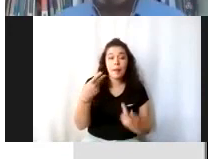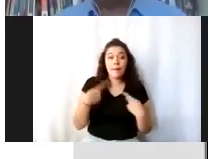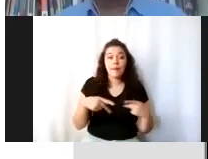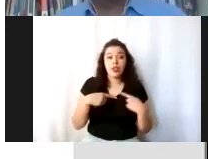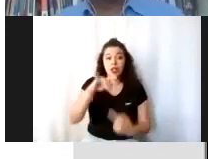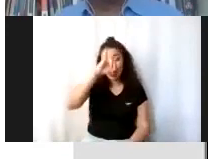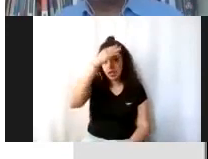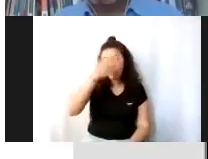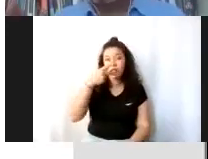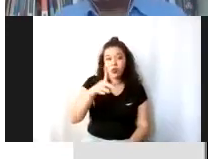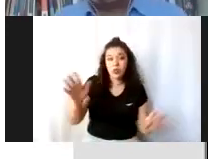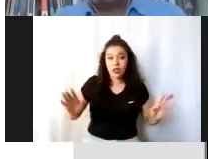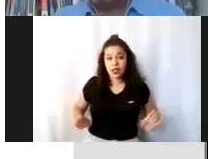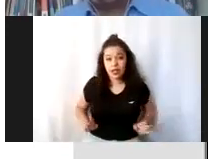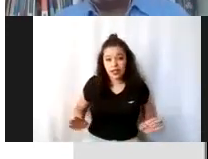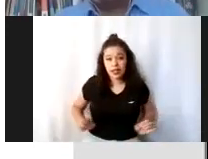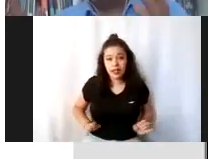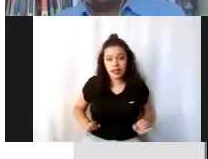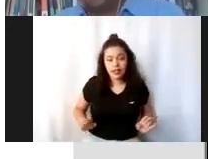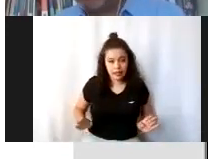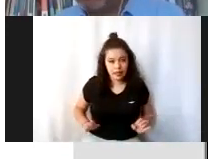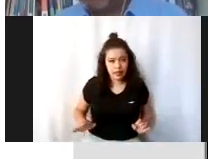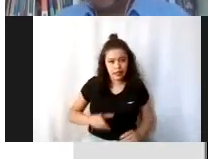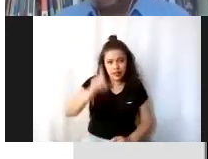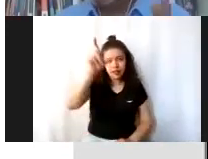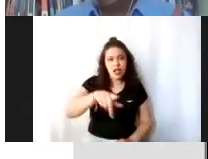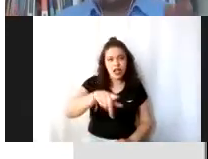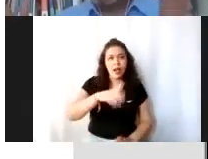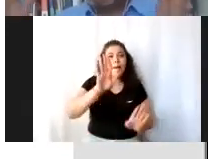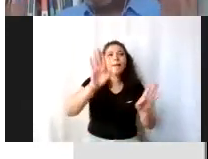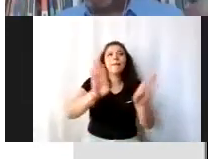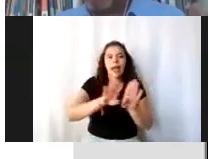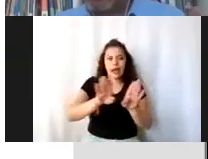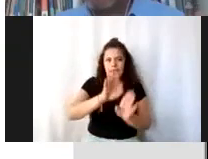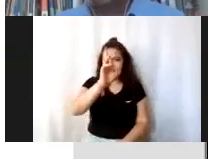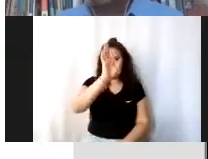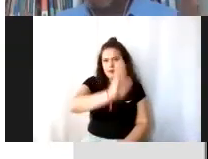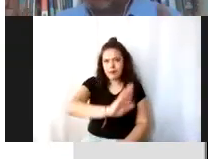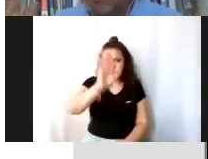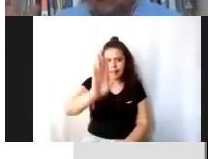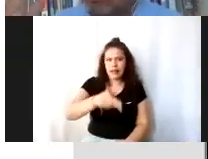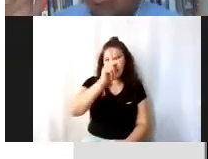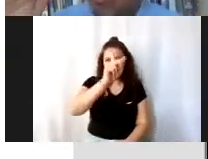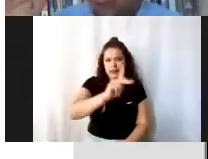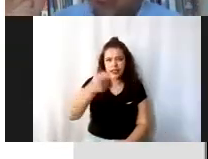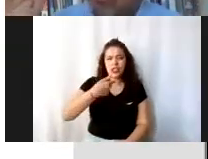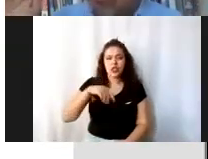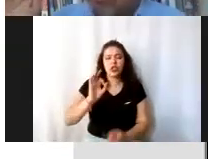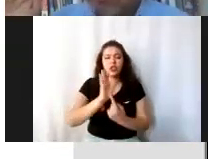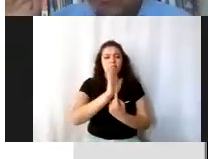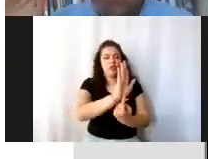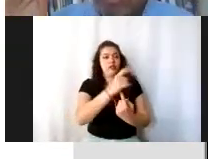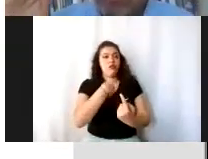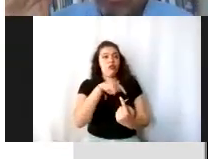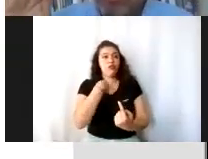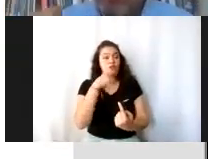fotografía, sus rasgos fisonómicos coinciden con esta fotografía que te estoy mostrando en este momento, que